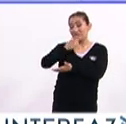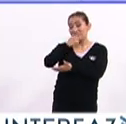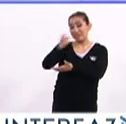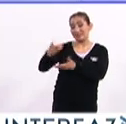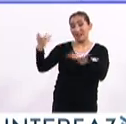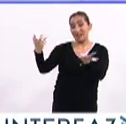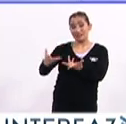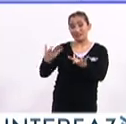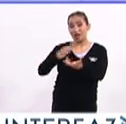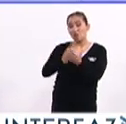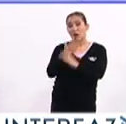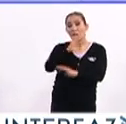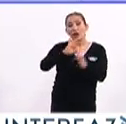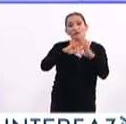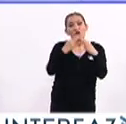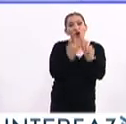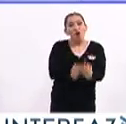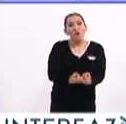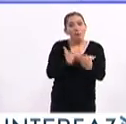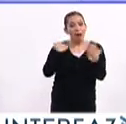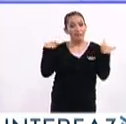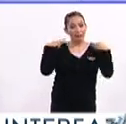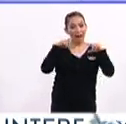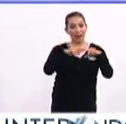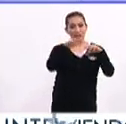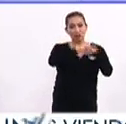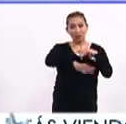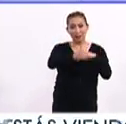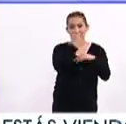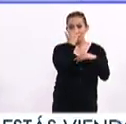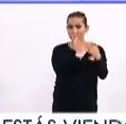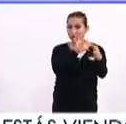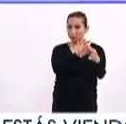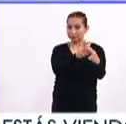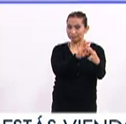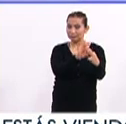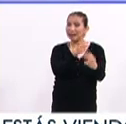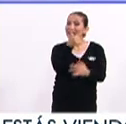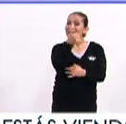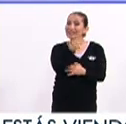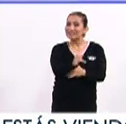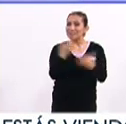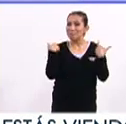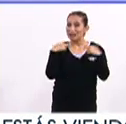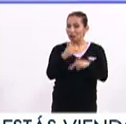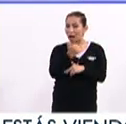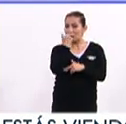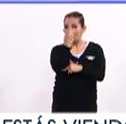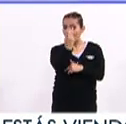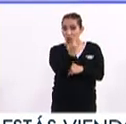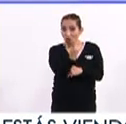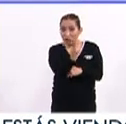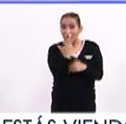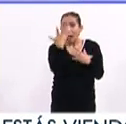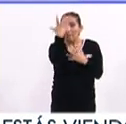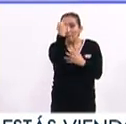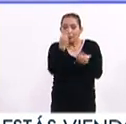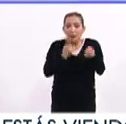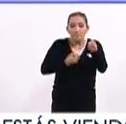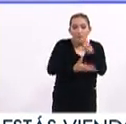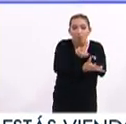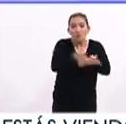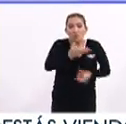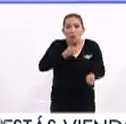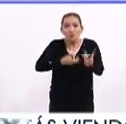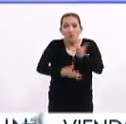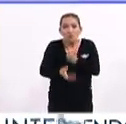la generación de un nuevo vínculo entre profesores y alumnos. De esa manera, el maestro y el alumno aprenderán